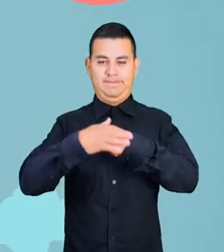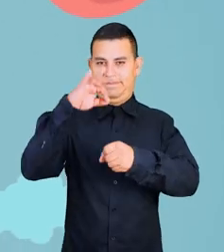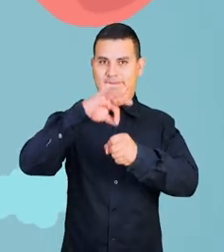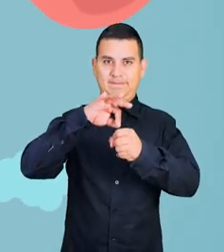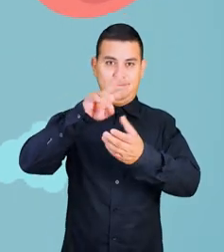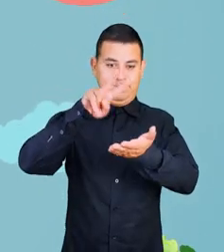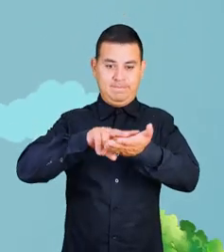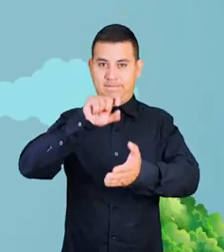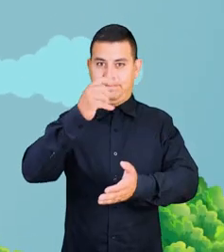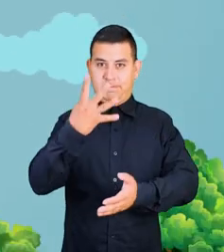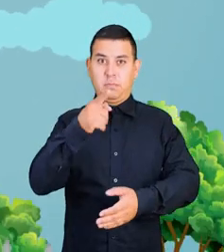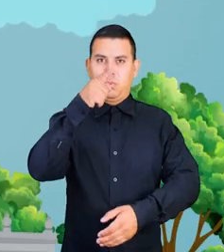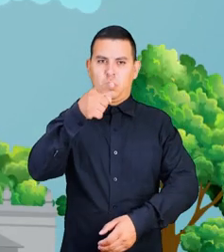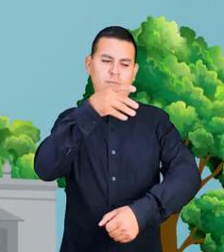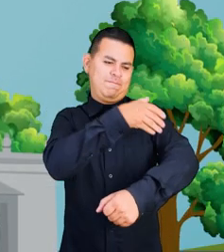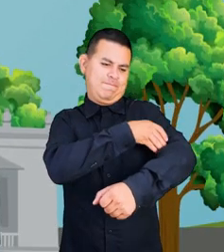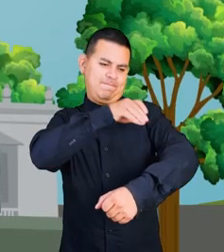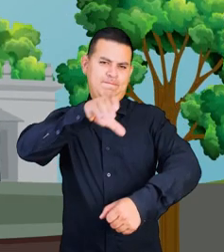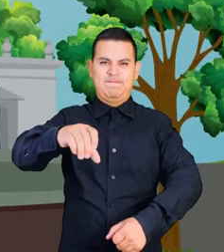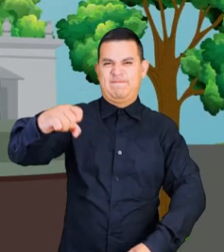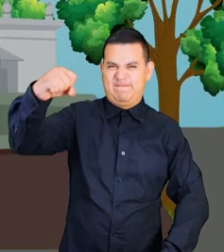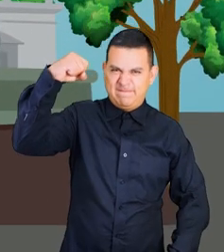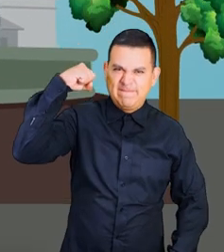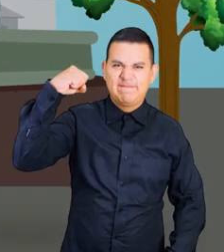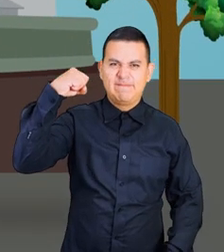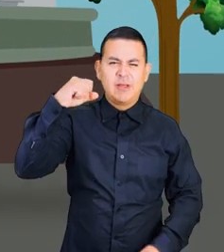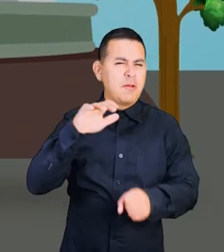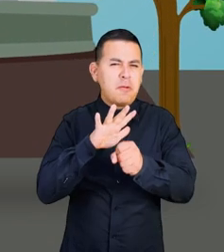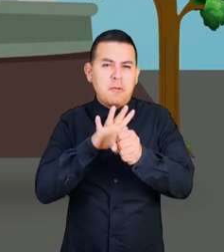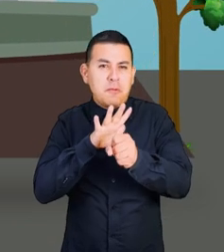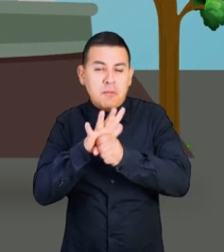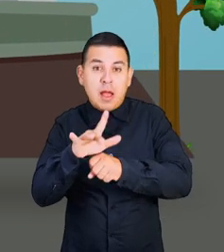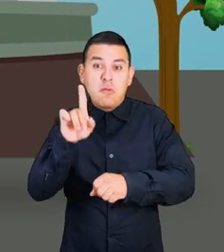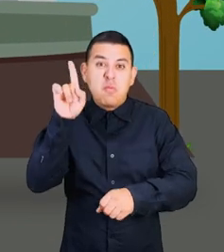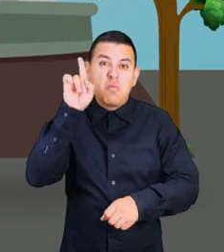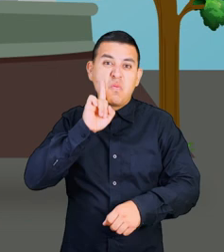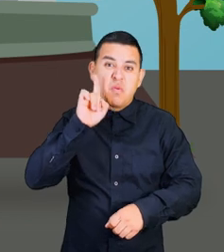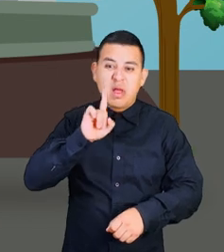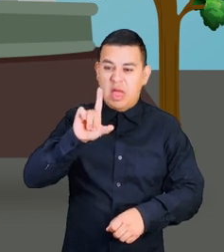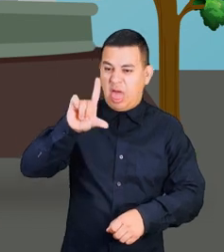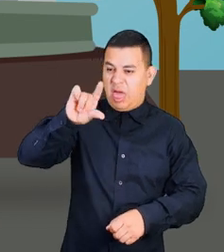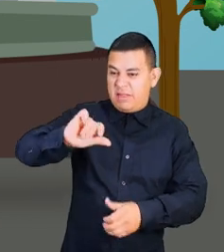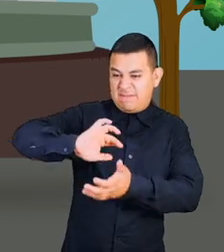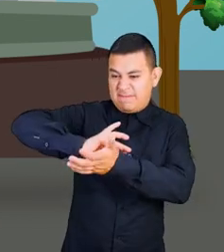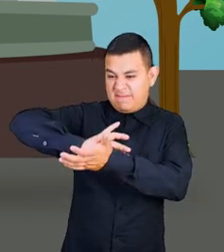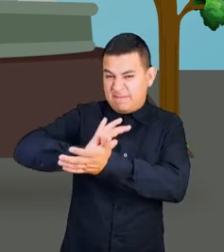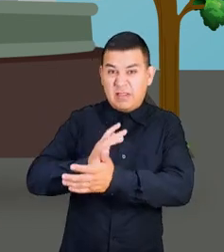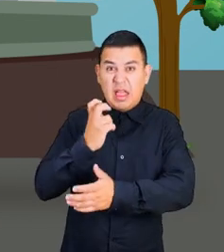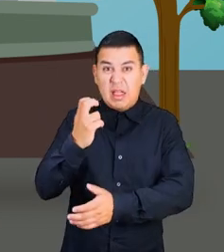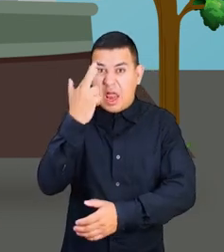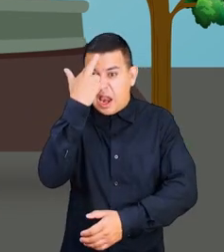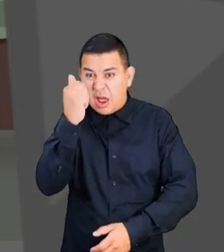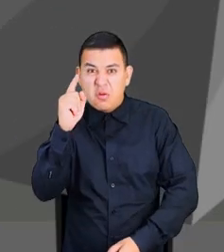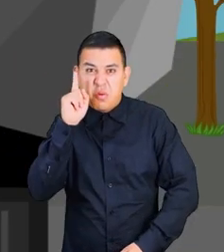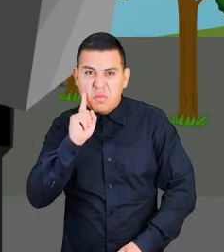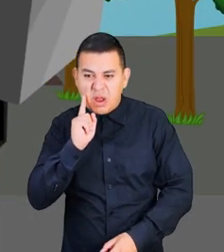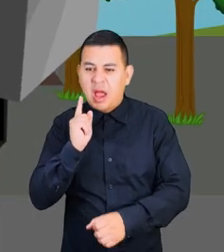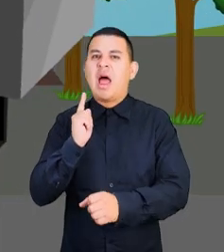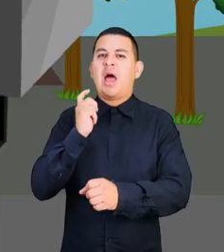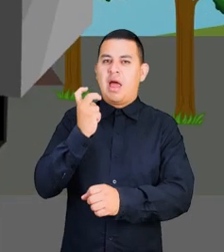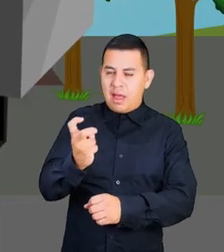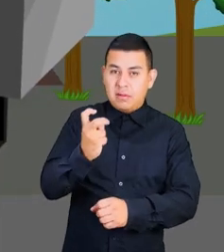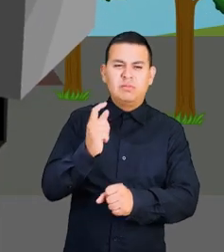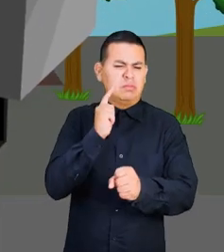Nunde tanakundikatun 2024. Dikaun dakaninyun tabana isando ni nanya nandikatun